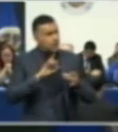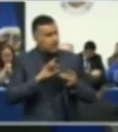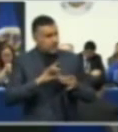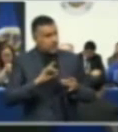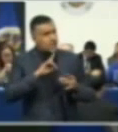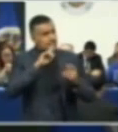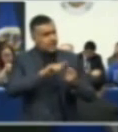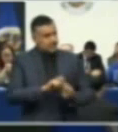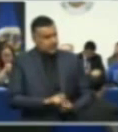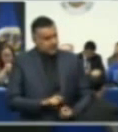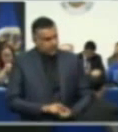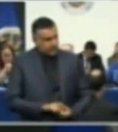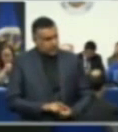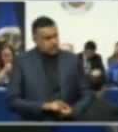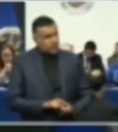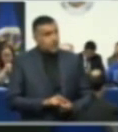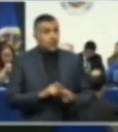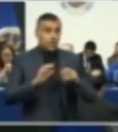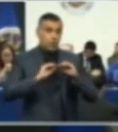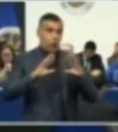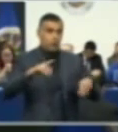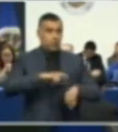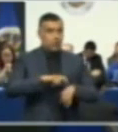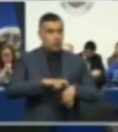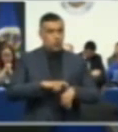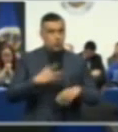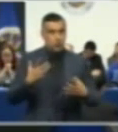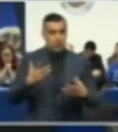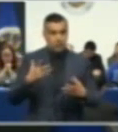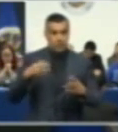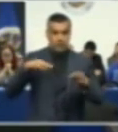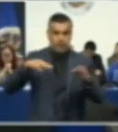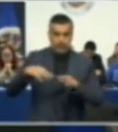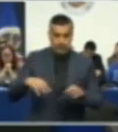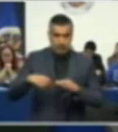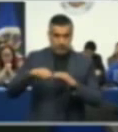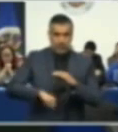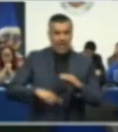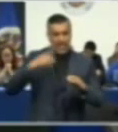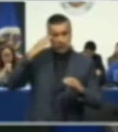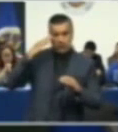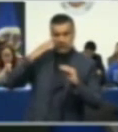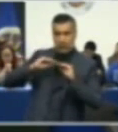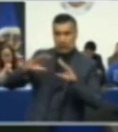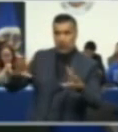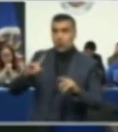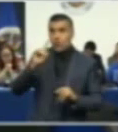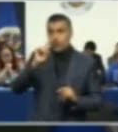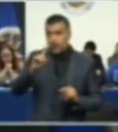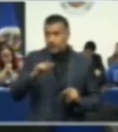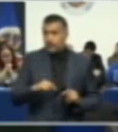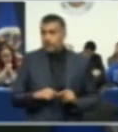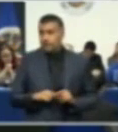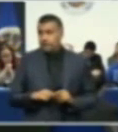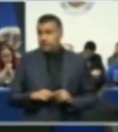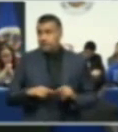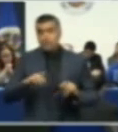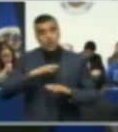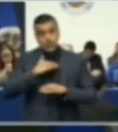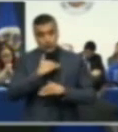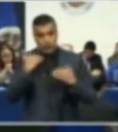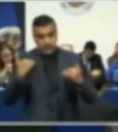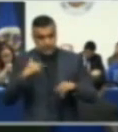referencias específicas, que por obvio de tiempo no hay condiciones, ¿no? Eso no me queda claro. Pero si no fuese el